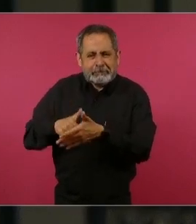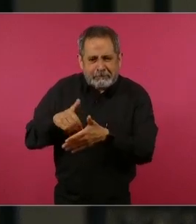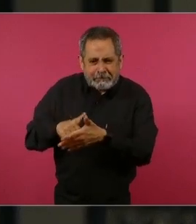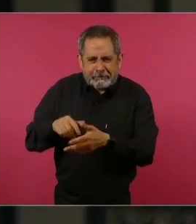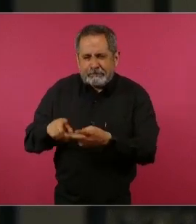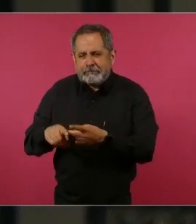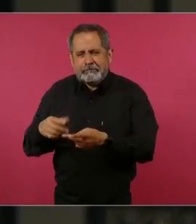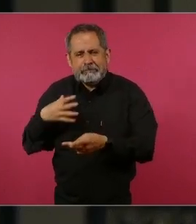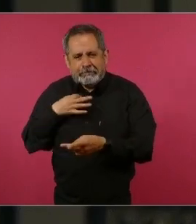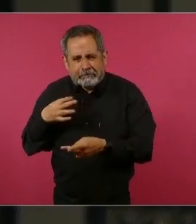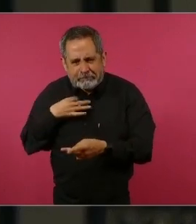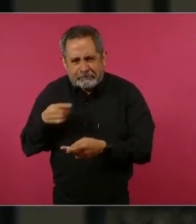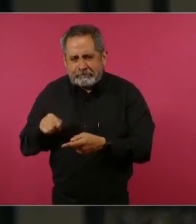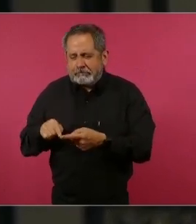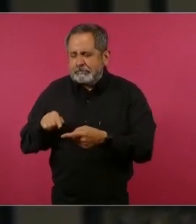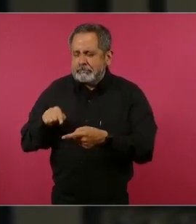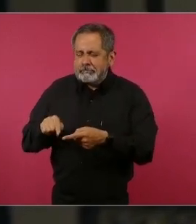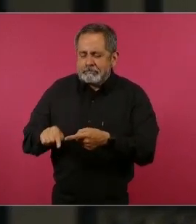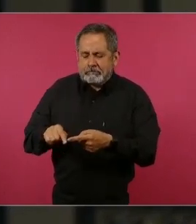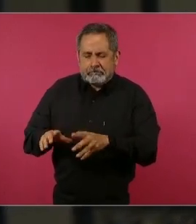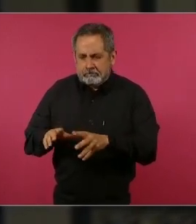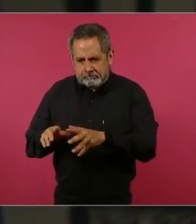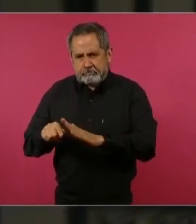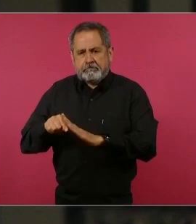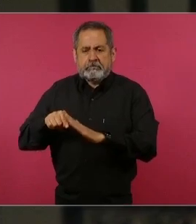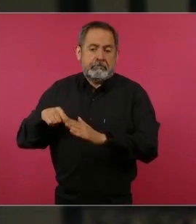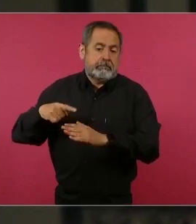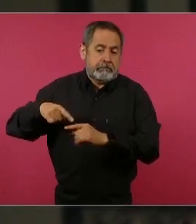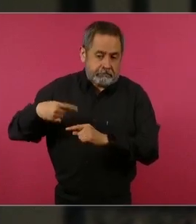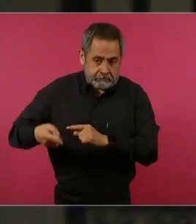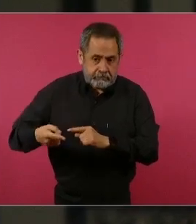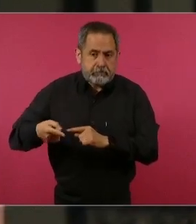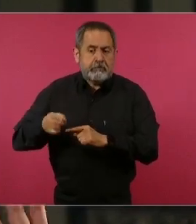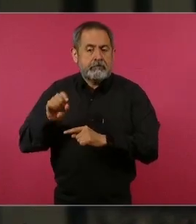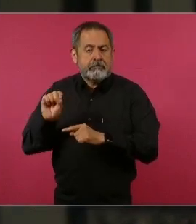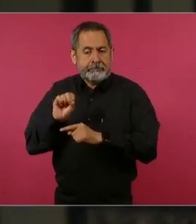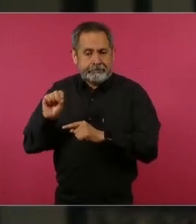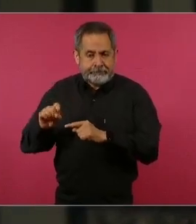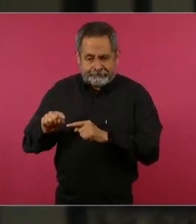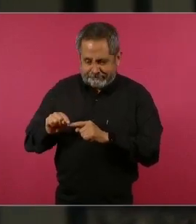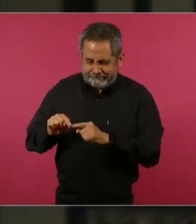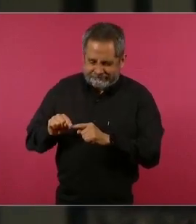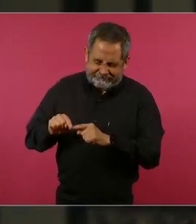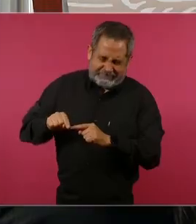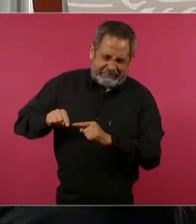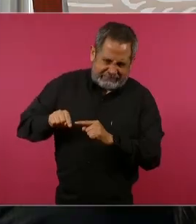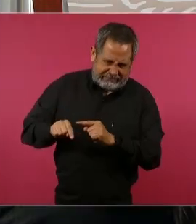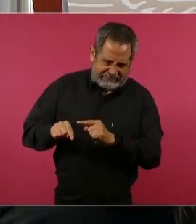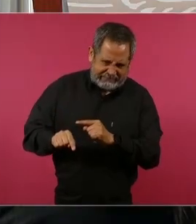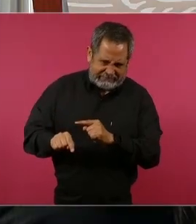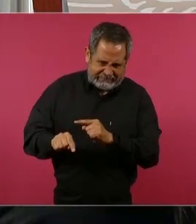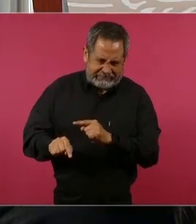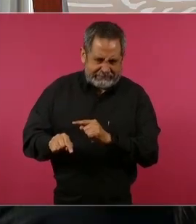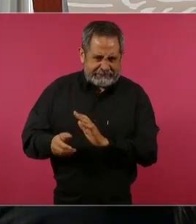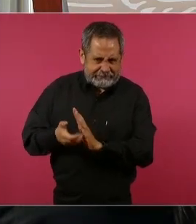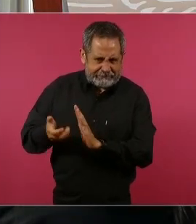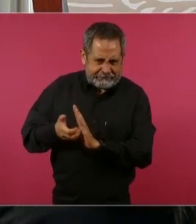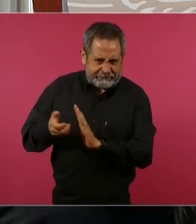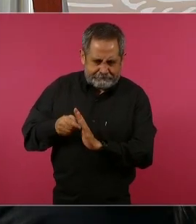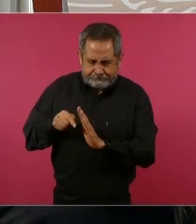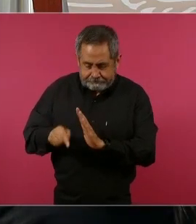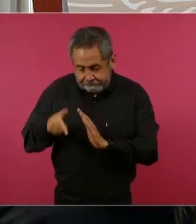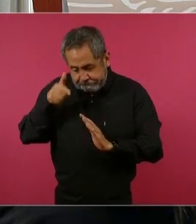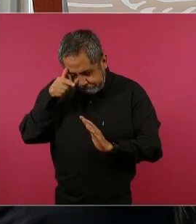plástico, tela de un costal. Al día siguiente, el sábado, ahora antepasado, se